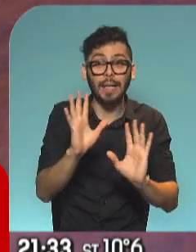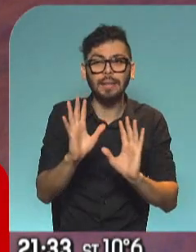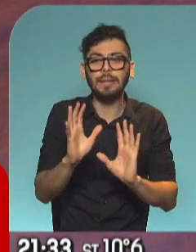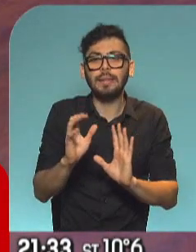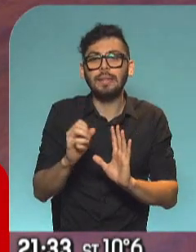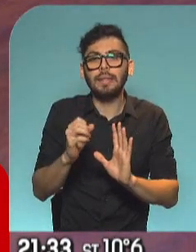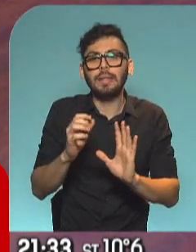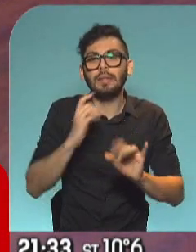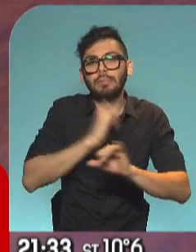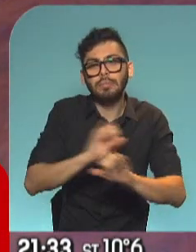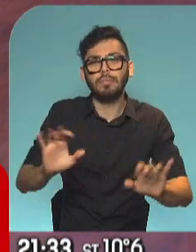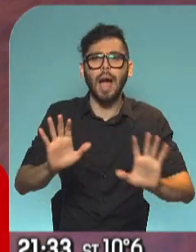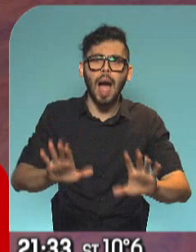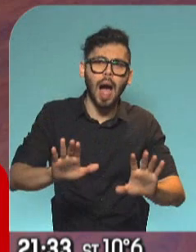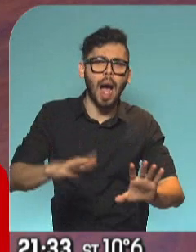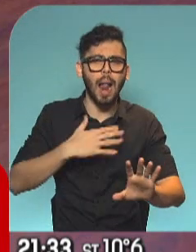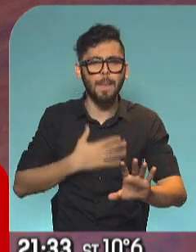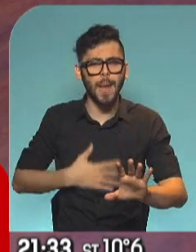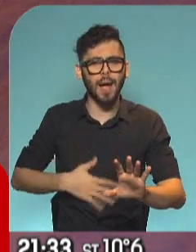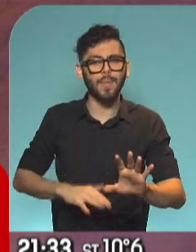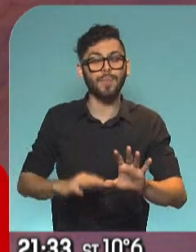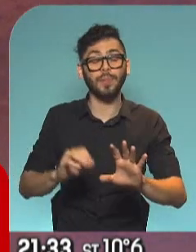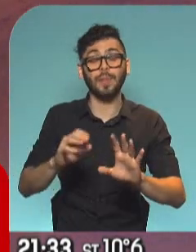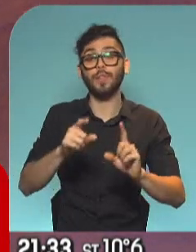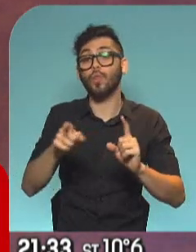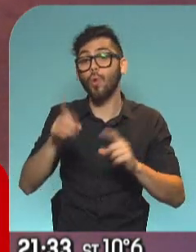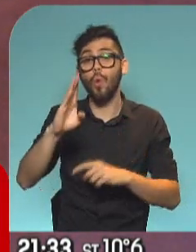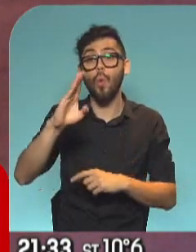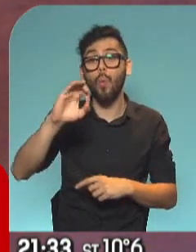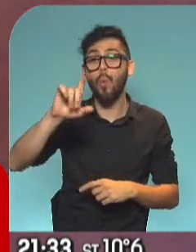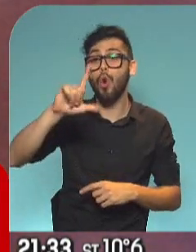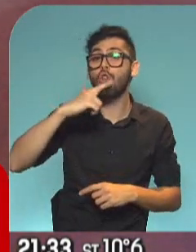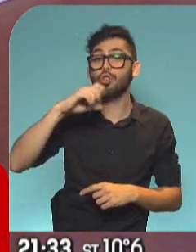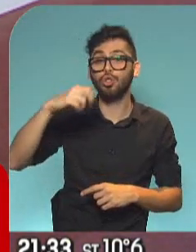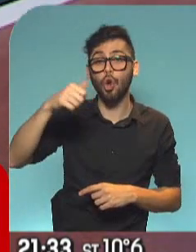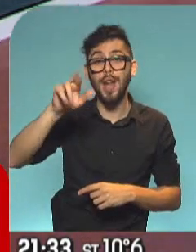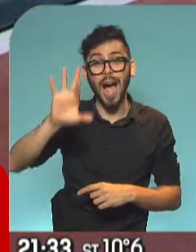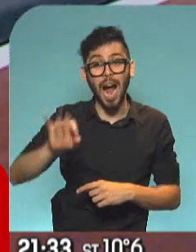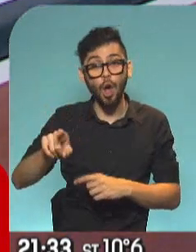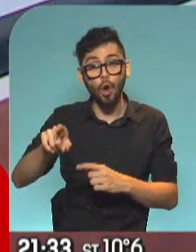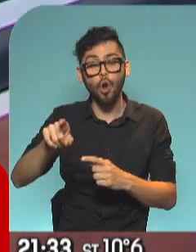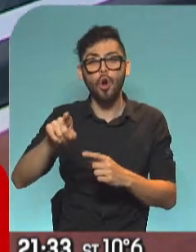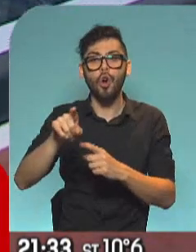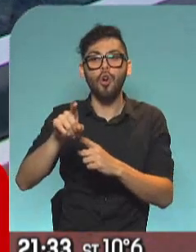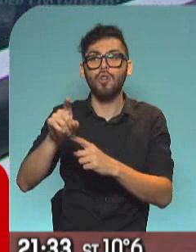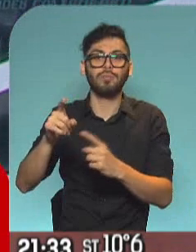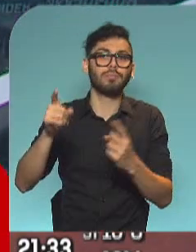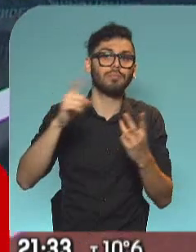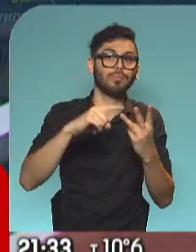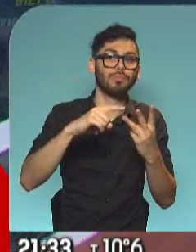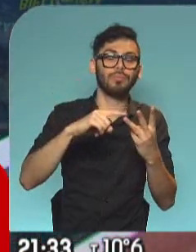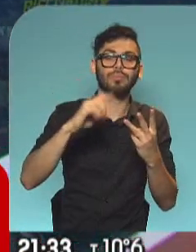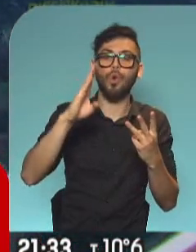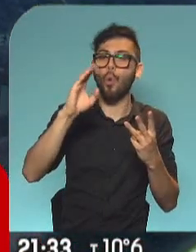poco de calma. Insisto, una reacción fue la de Boris Johnson y otra diferente fue la de Jair Bolsonaro. Así que todavía